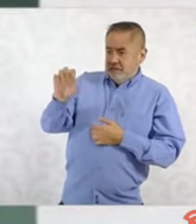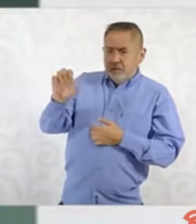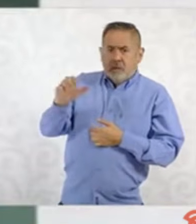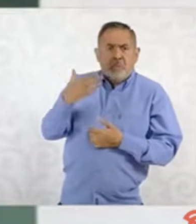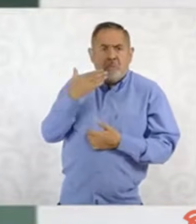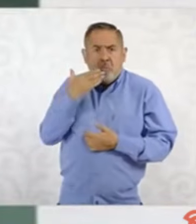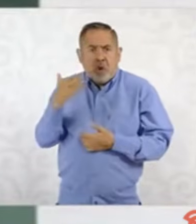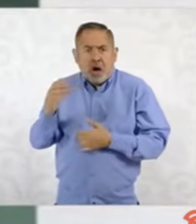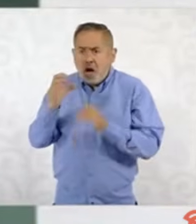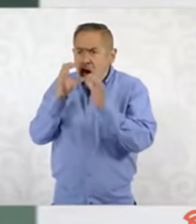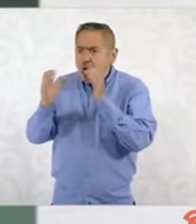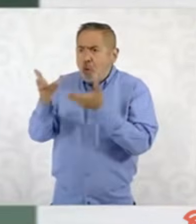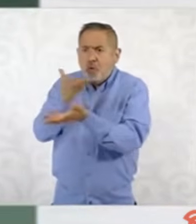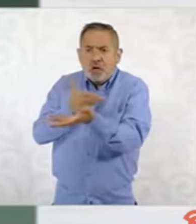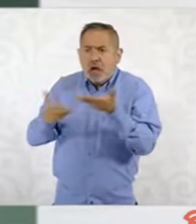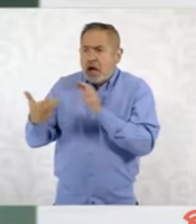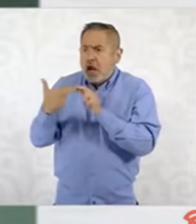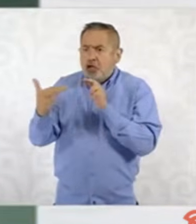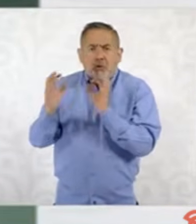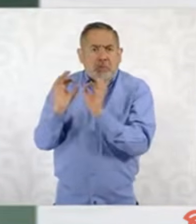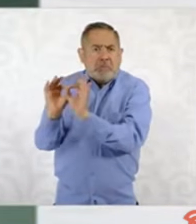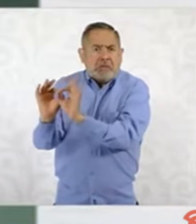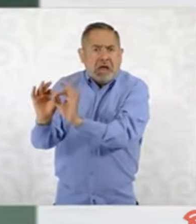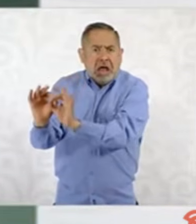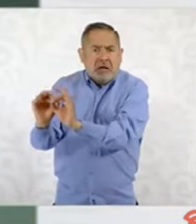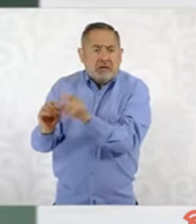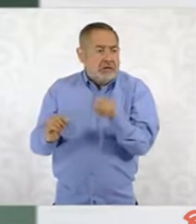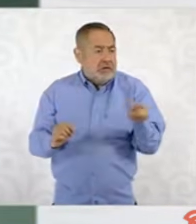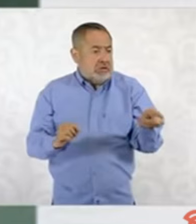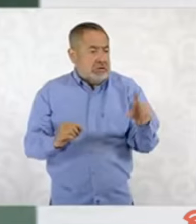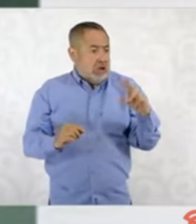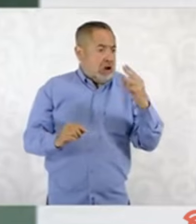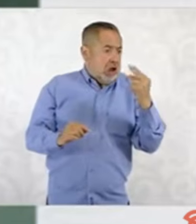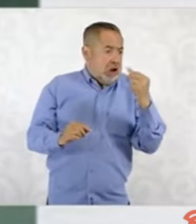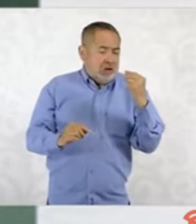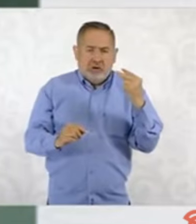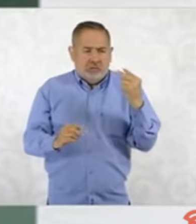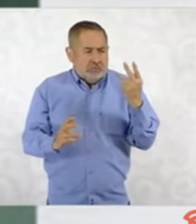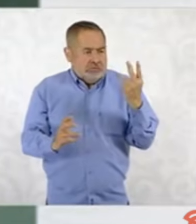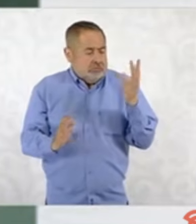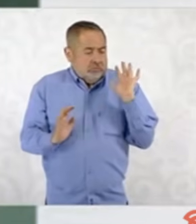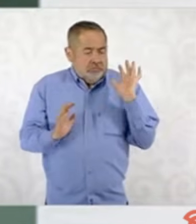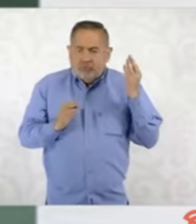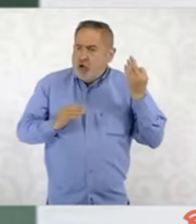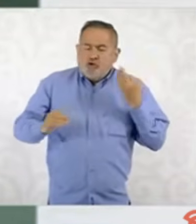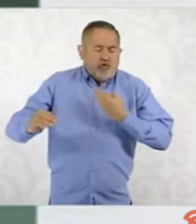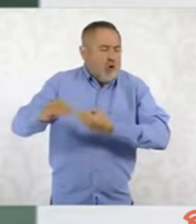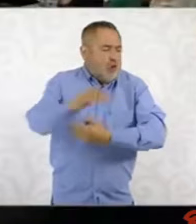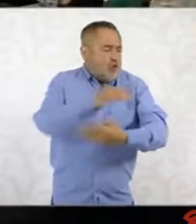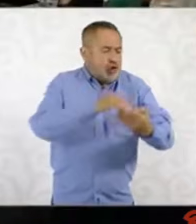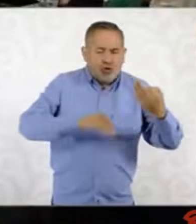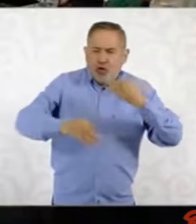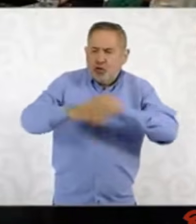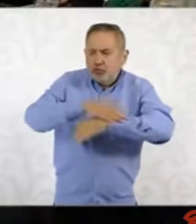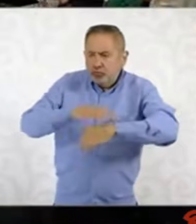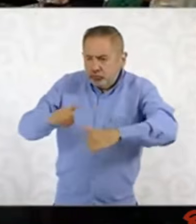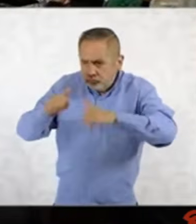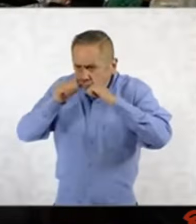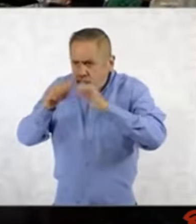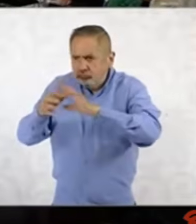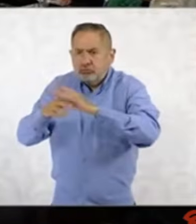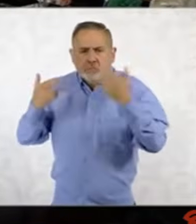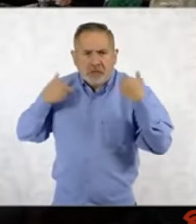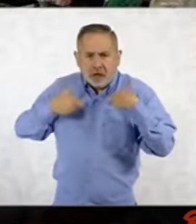extraordinaria relación, con quienes trabajamos de la mano, siempre atendiendo a los maestros y